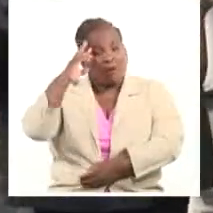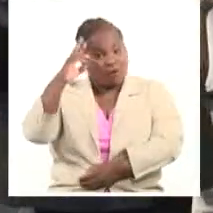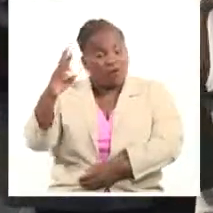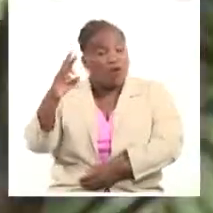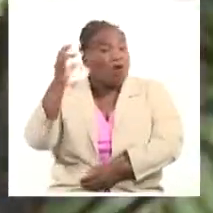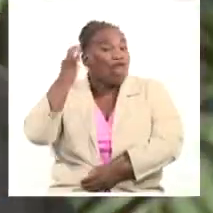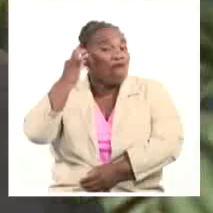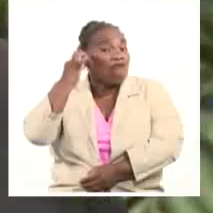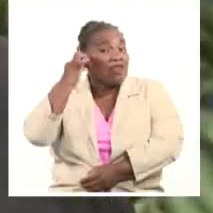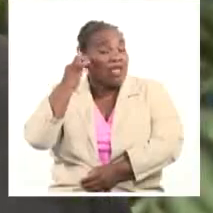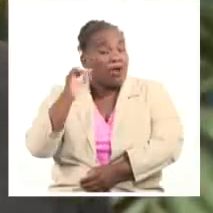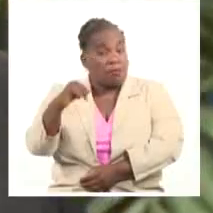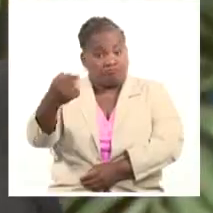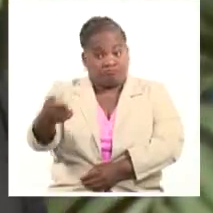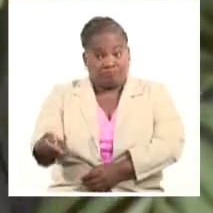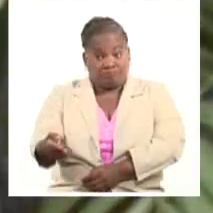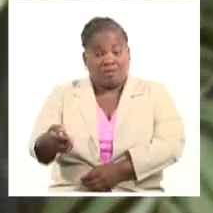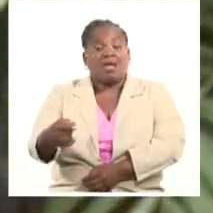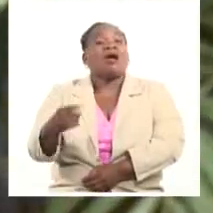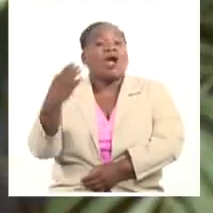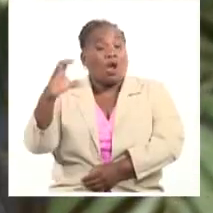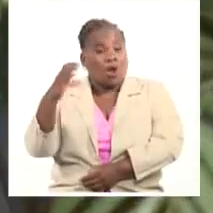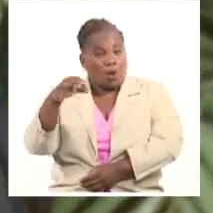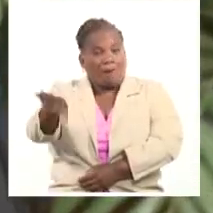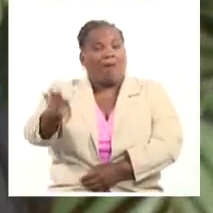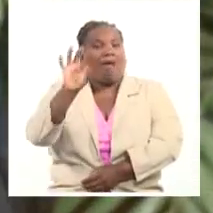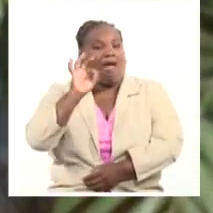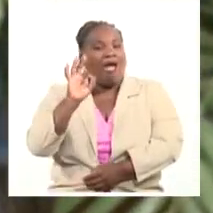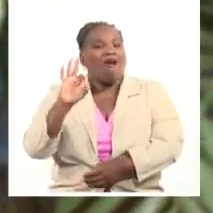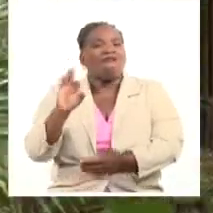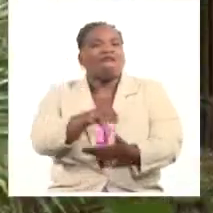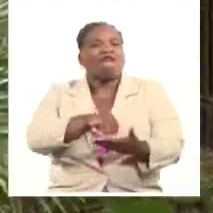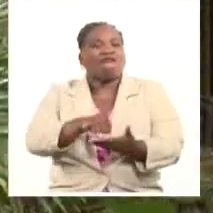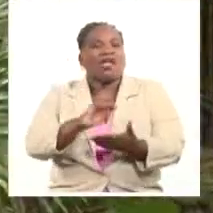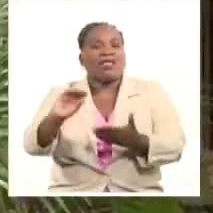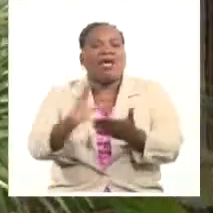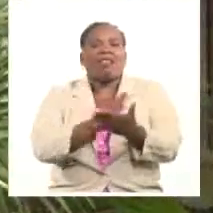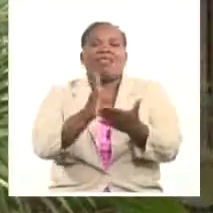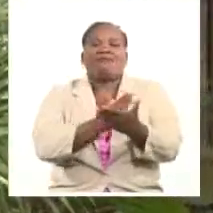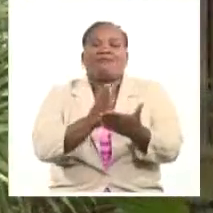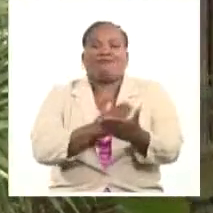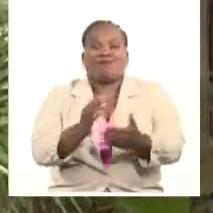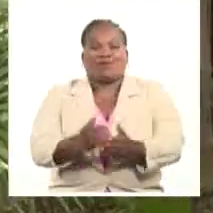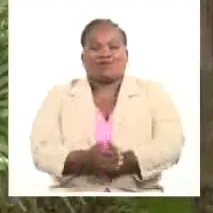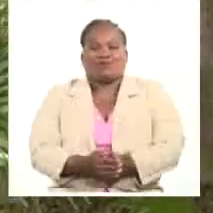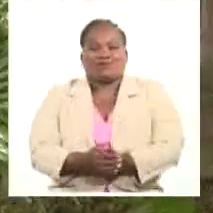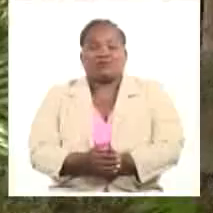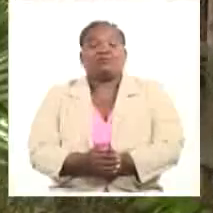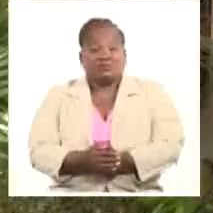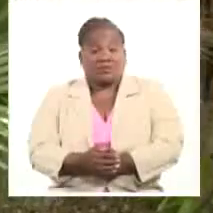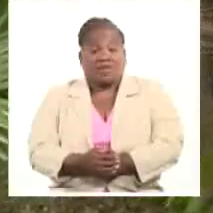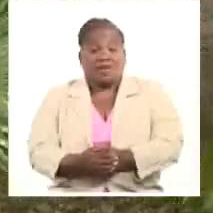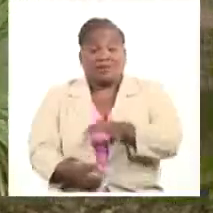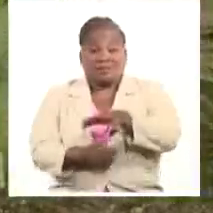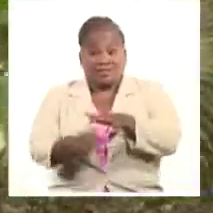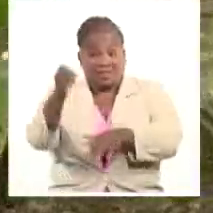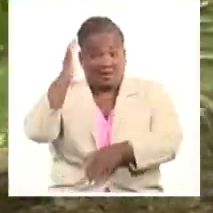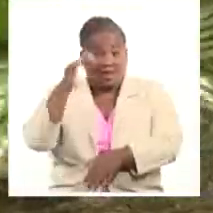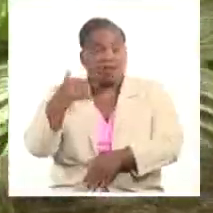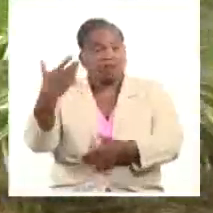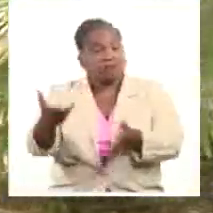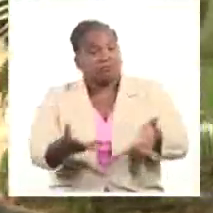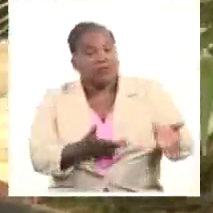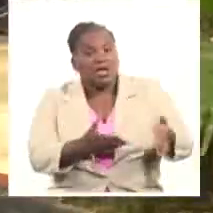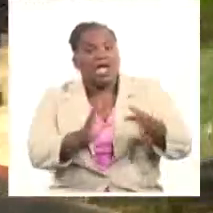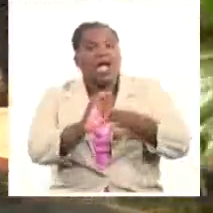venidero ese país será el invitado a la Feria Internacional del Libro de La Habana. El jefe de Estado dio la bienvenida al excelentísimo señor